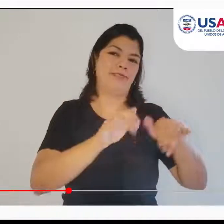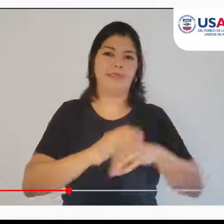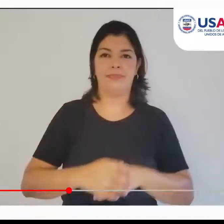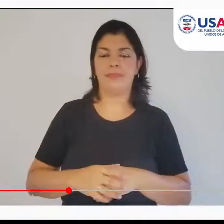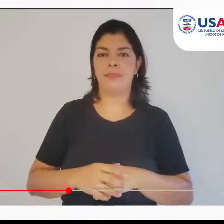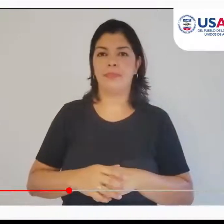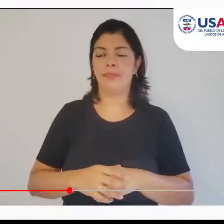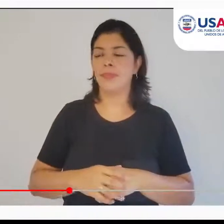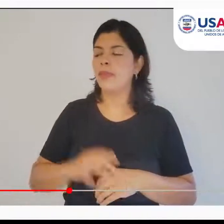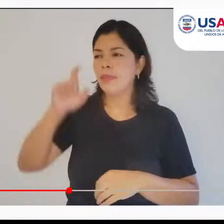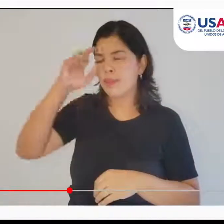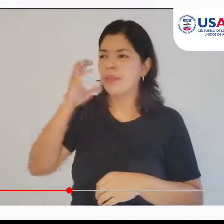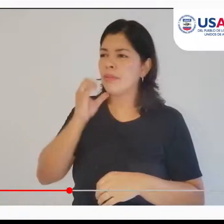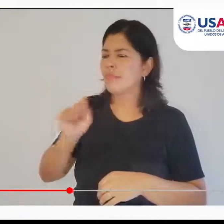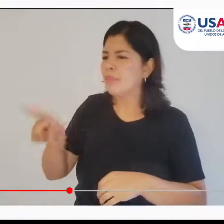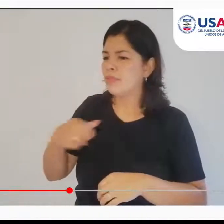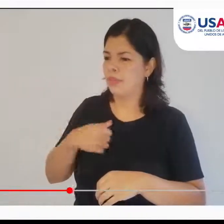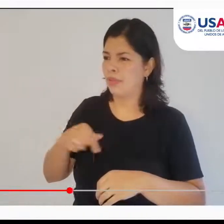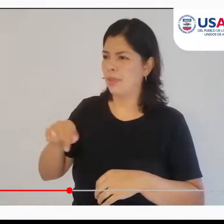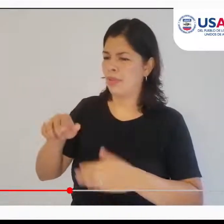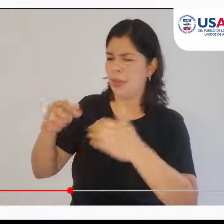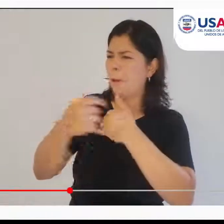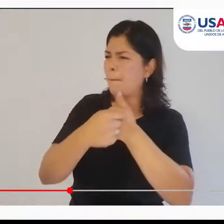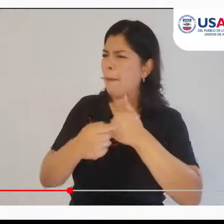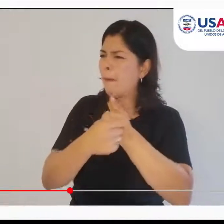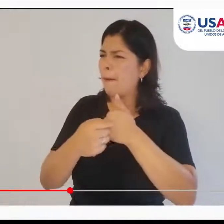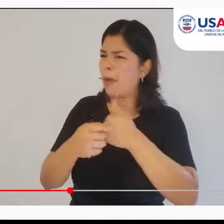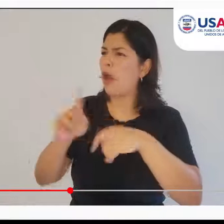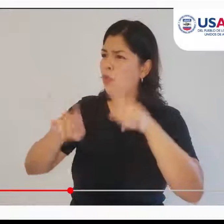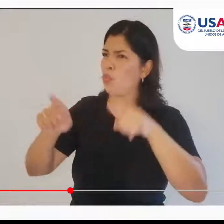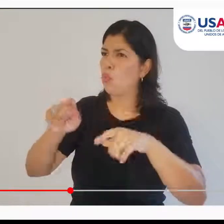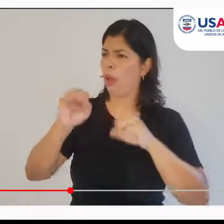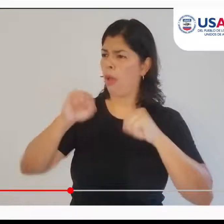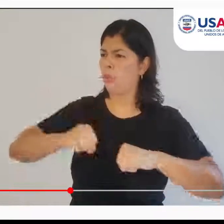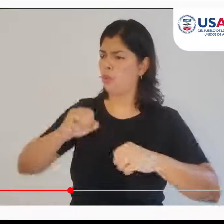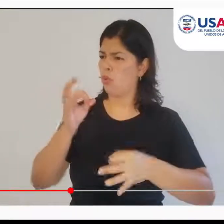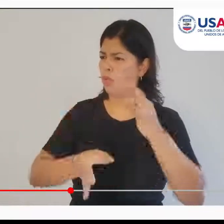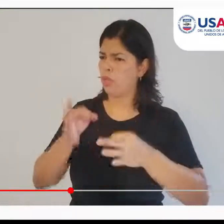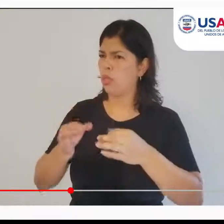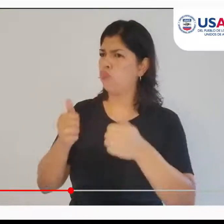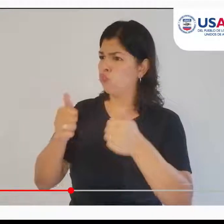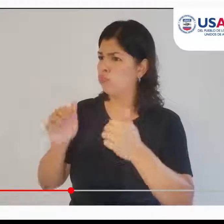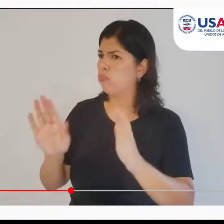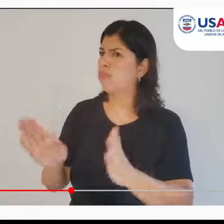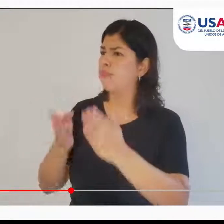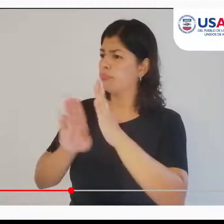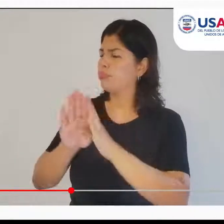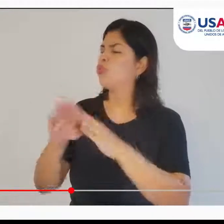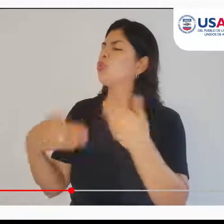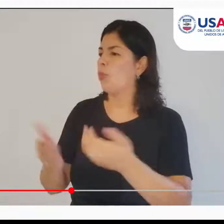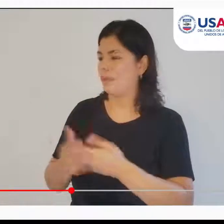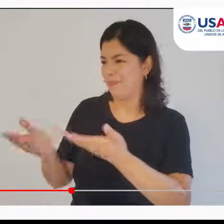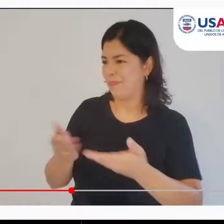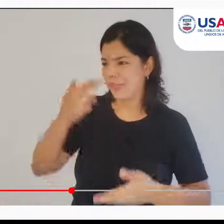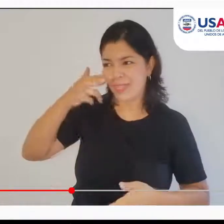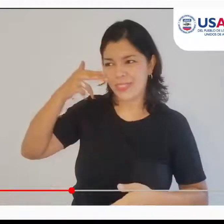que está en este momento Sport Power, cuál es el más avanzado en este tema y qué procesos se han llevado a cabo. Gensi López.